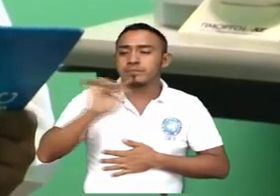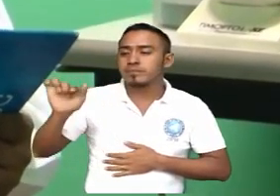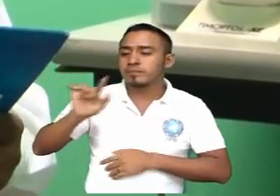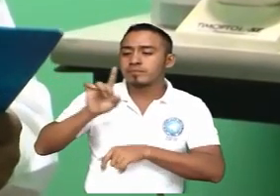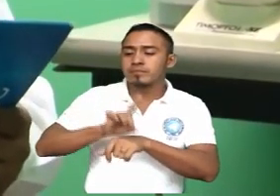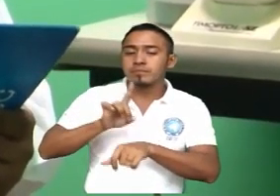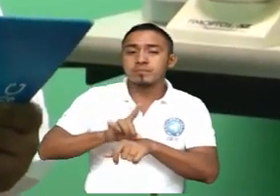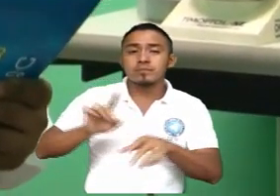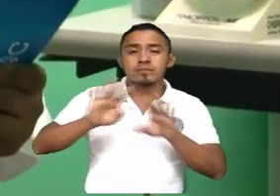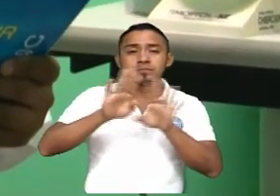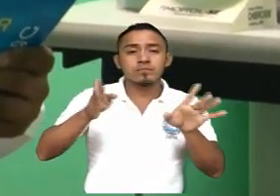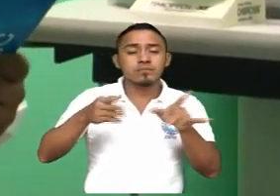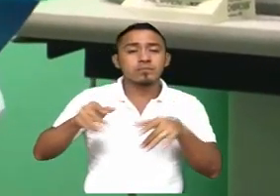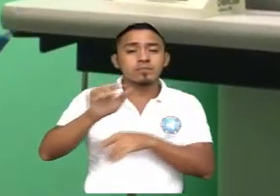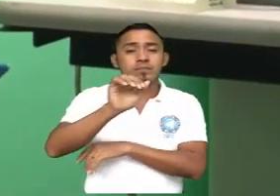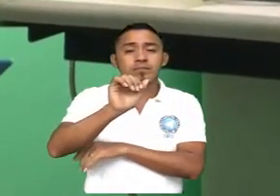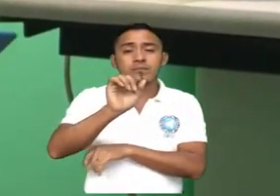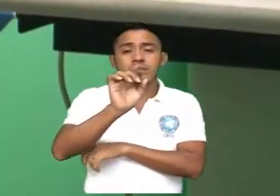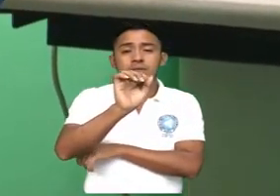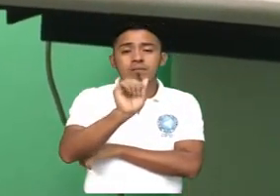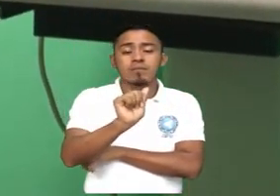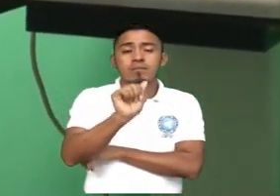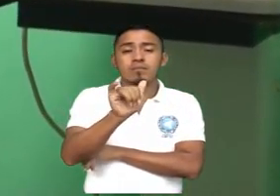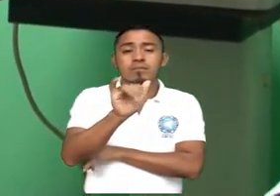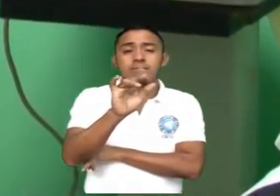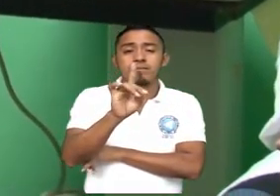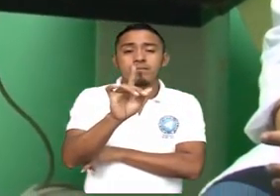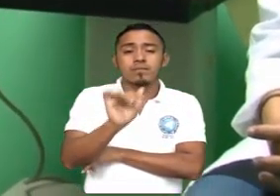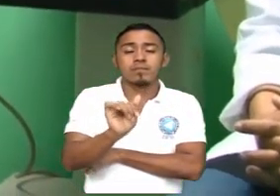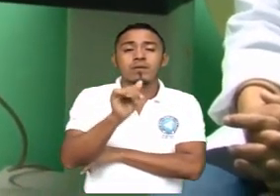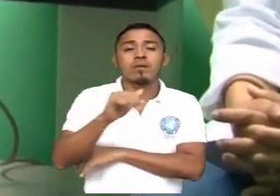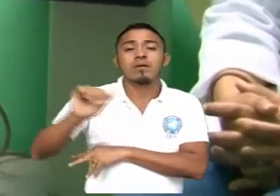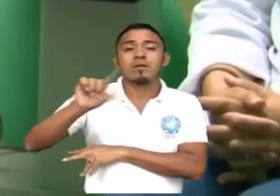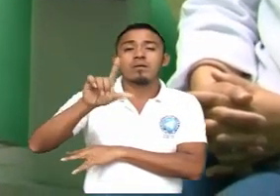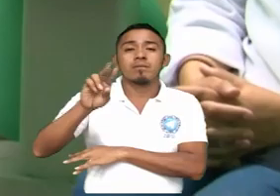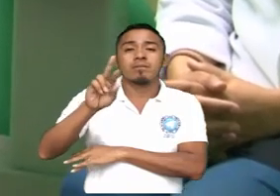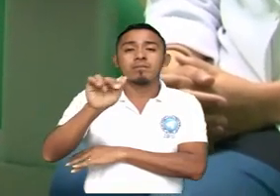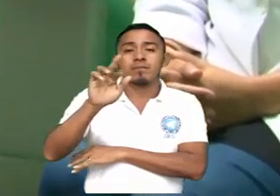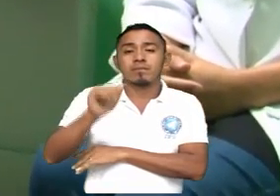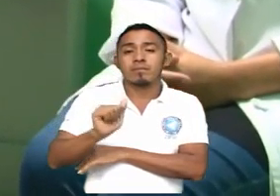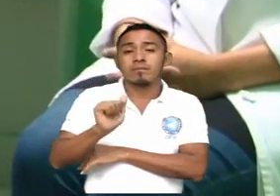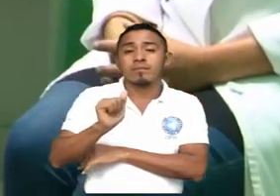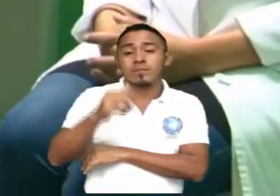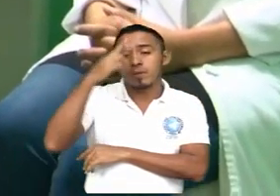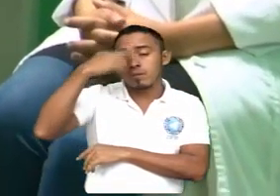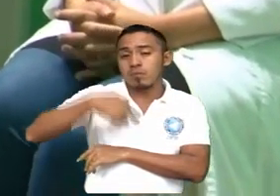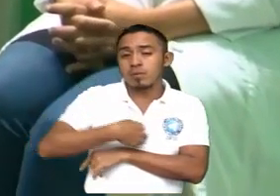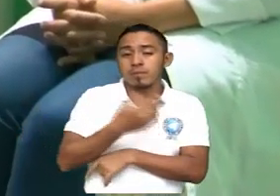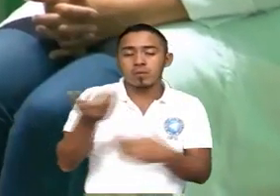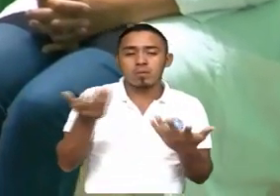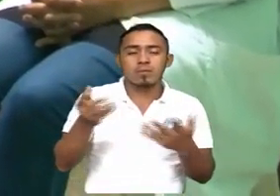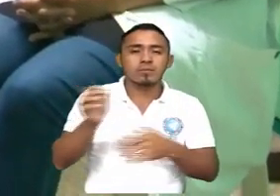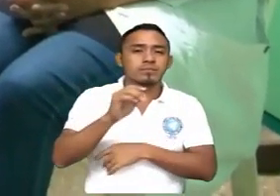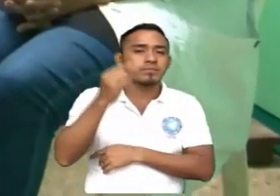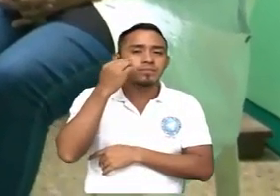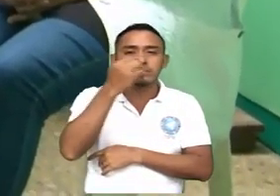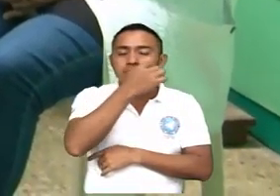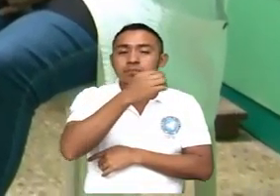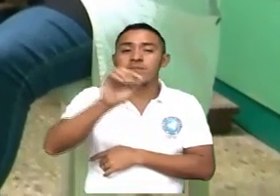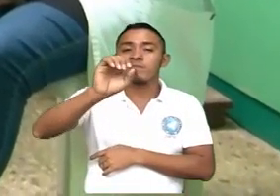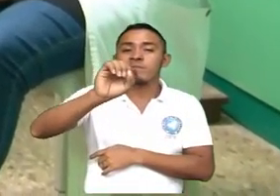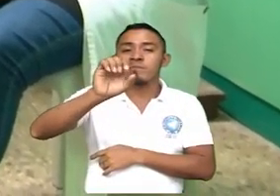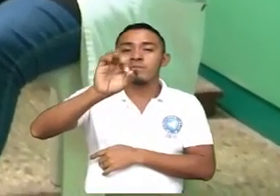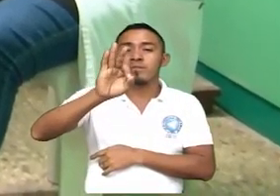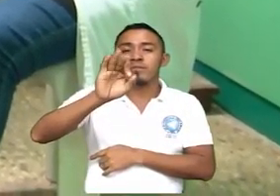doctora Aida Alvarado, quien es oftalmóloga del Centro Nacional de Oftalmología, sobre las